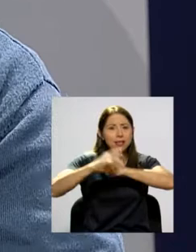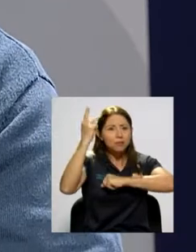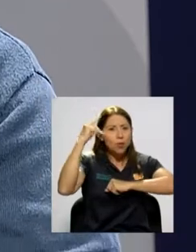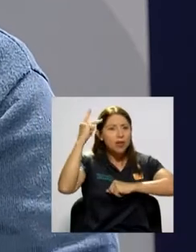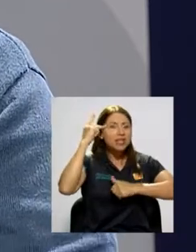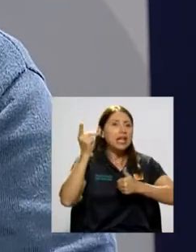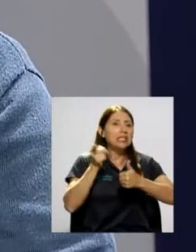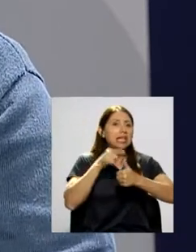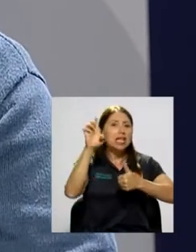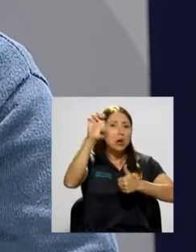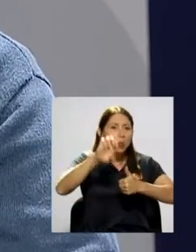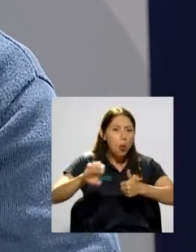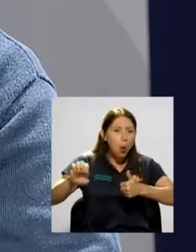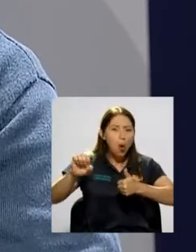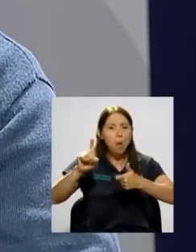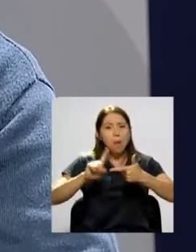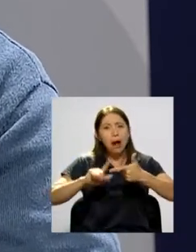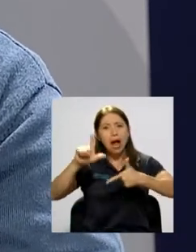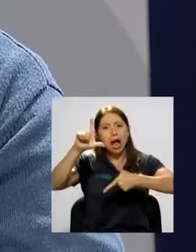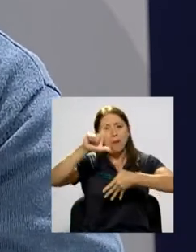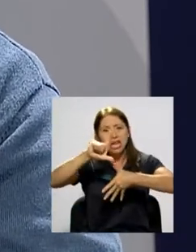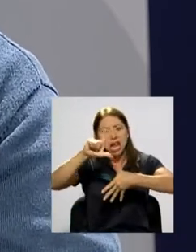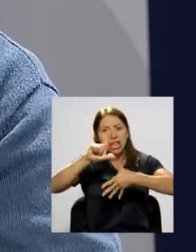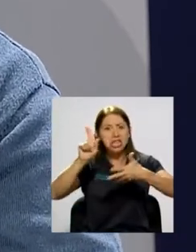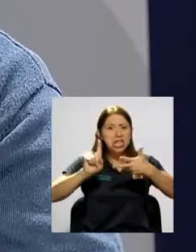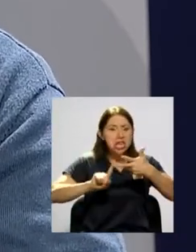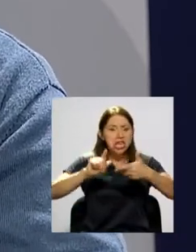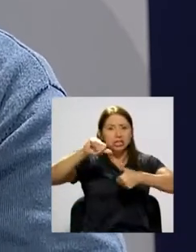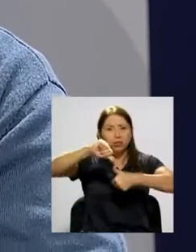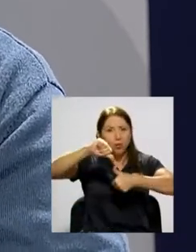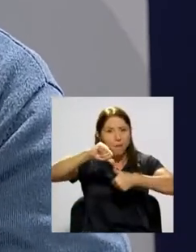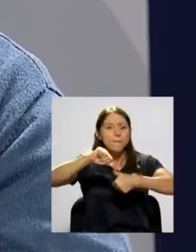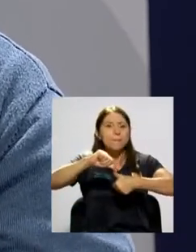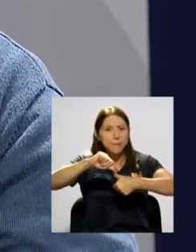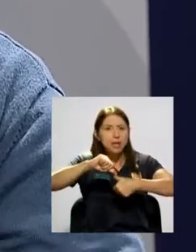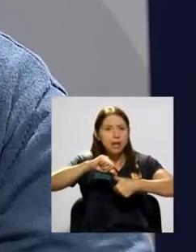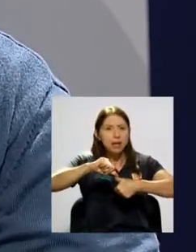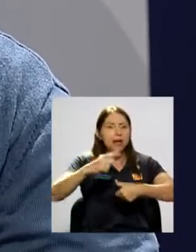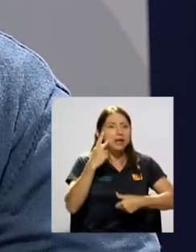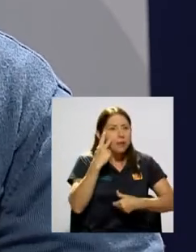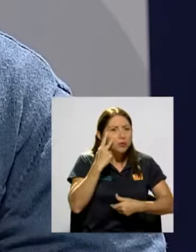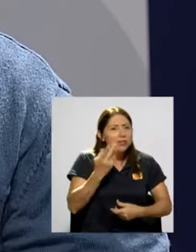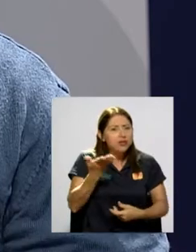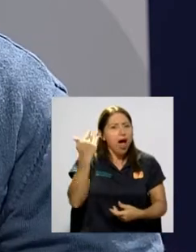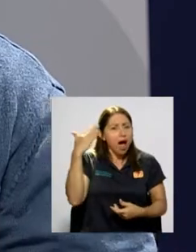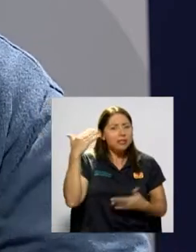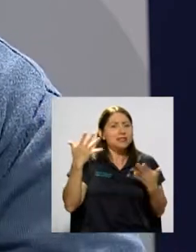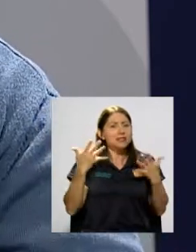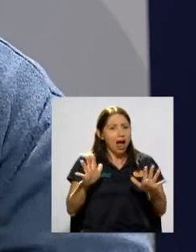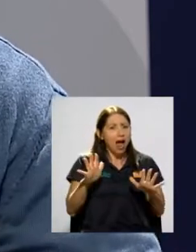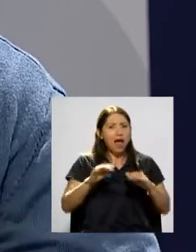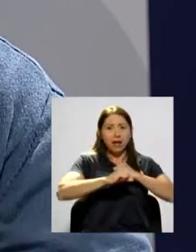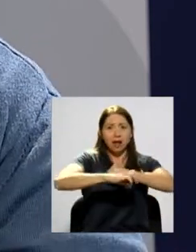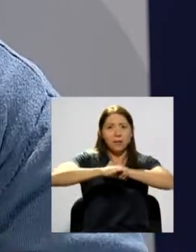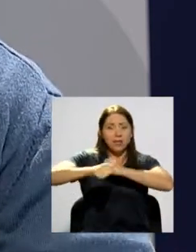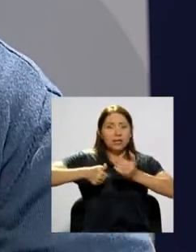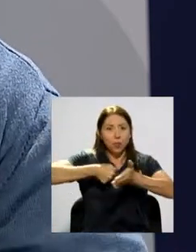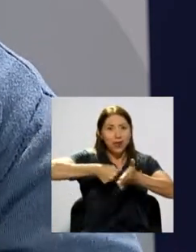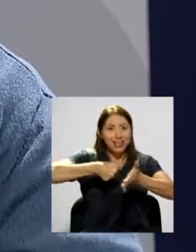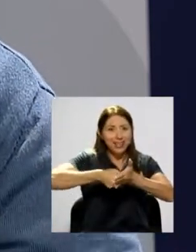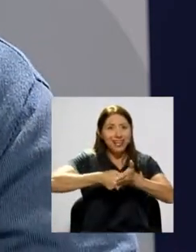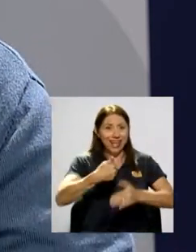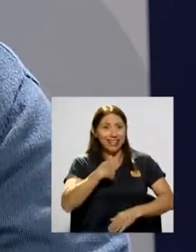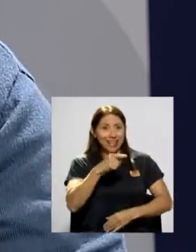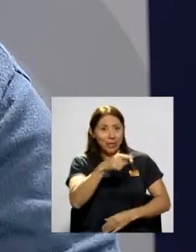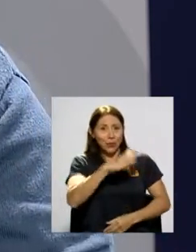Europa, en otros países en América Latina, en la misma Centroamérica también, donde las campañas han tenido ese ingrediente, las últimas campañas